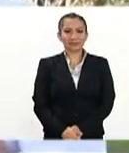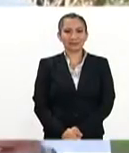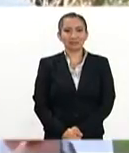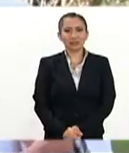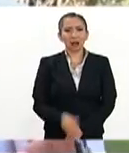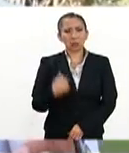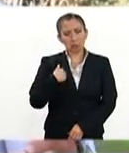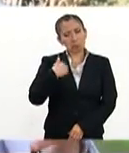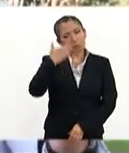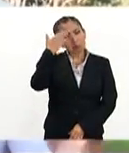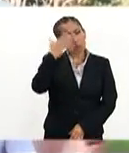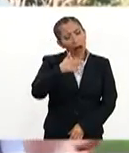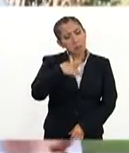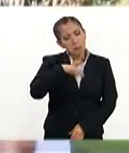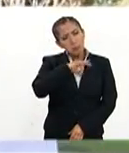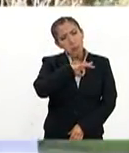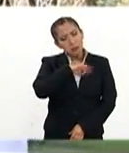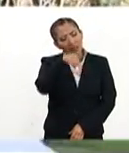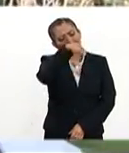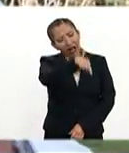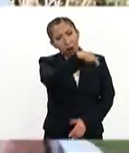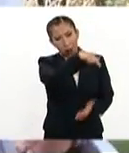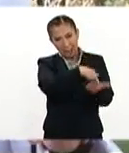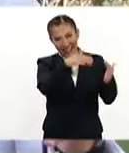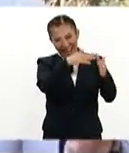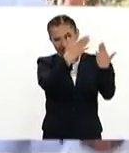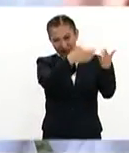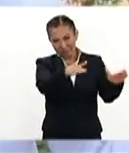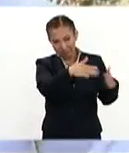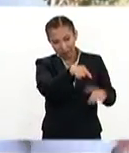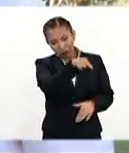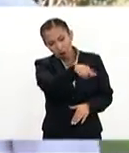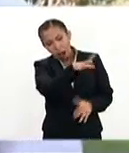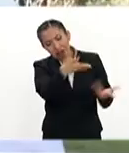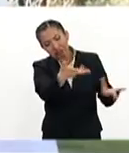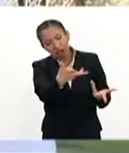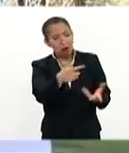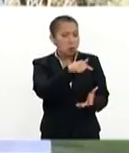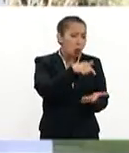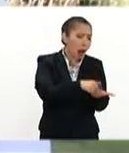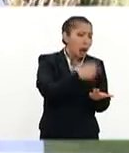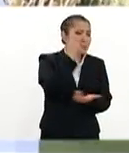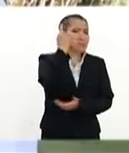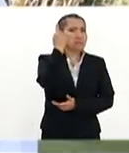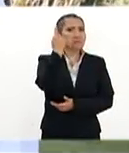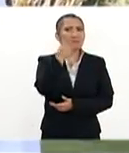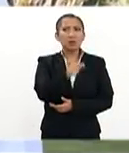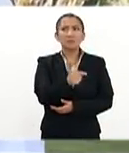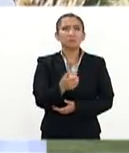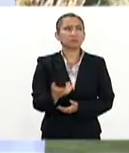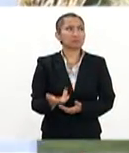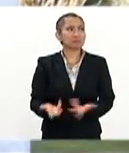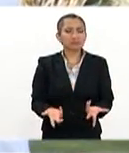Sé que podemos ahí crear un espacio